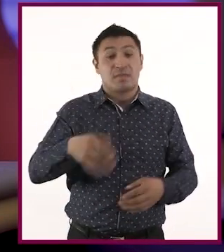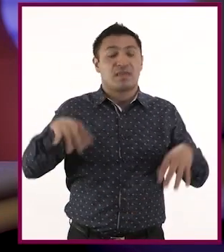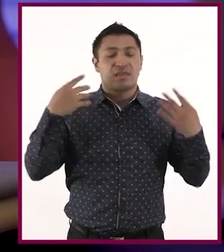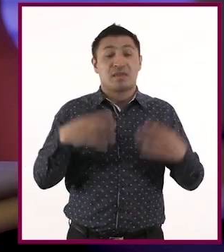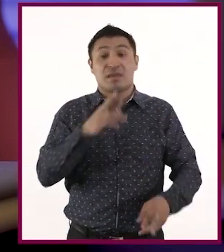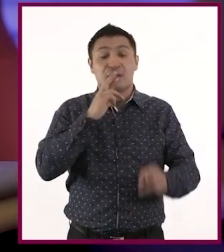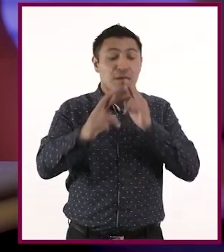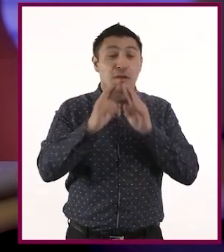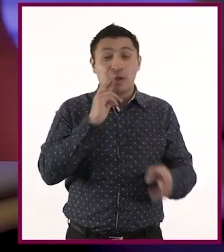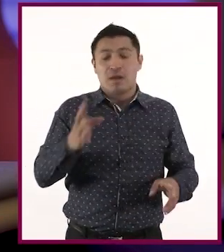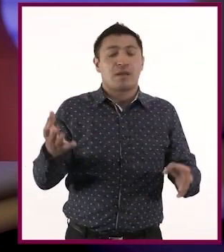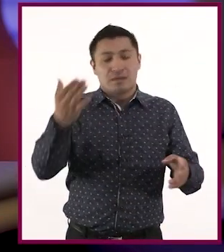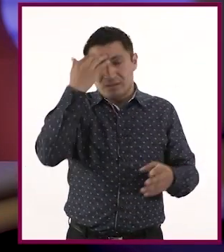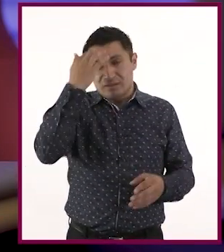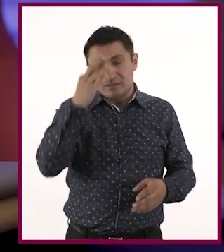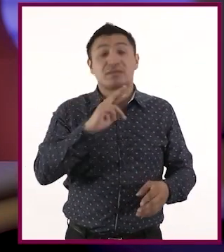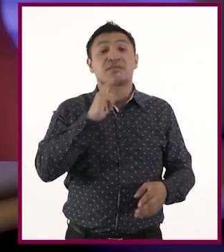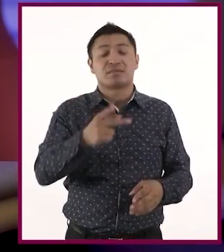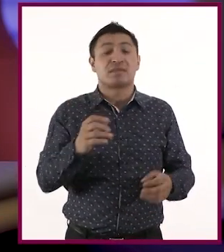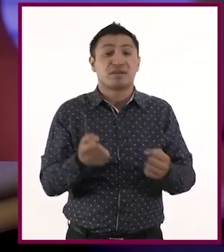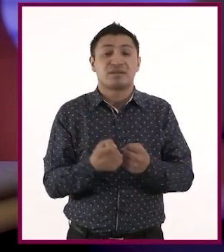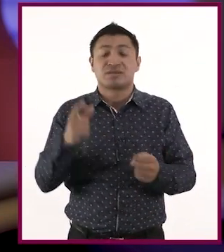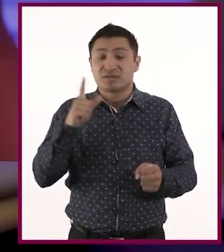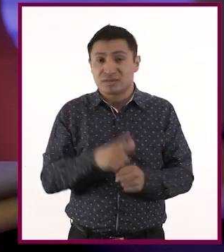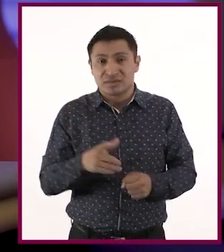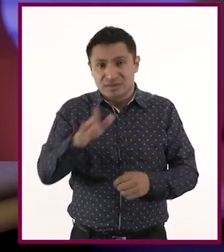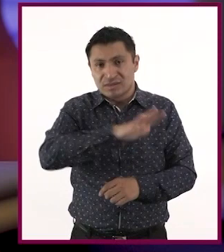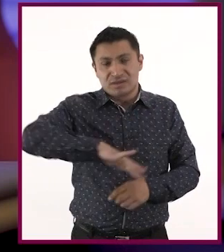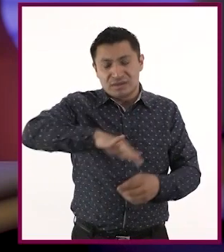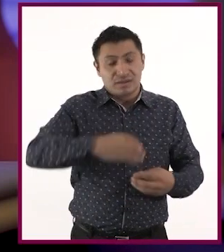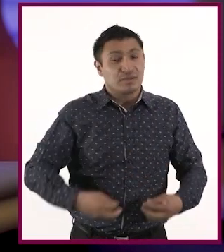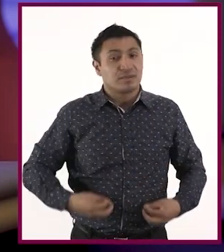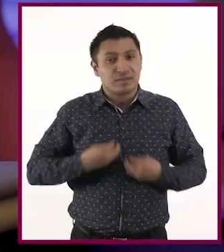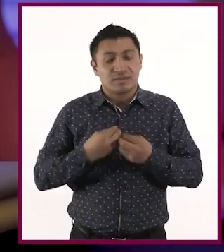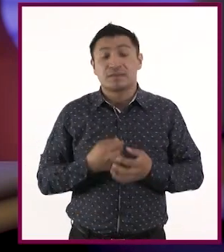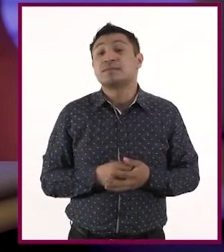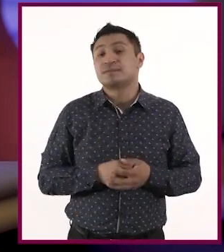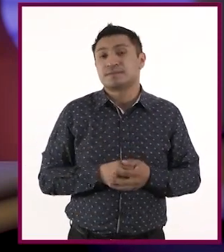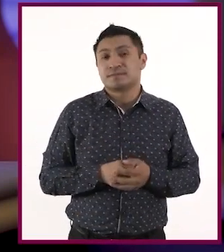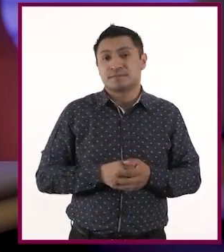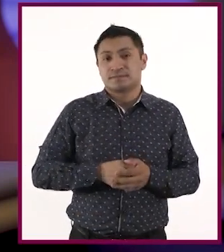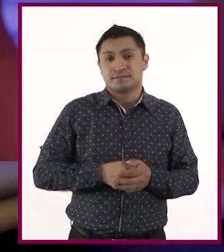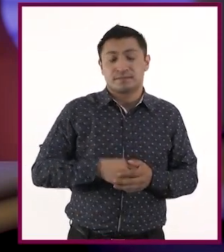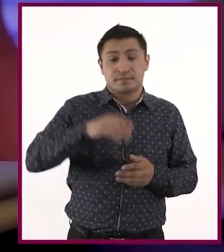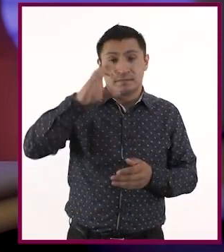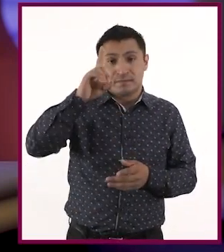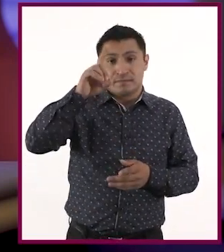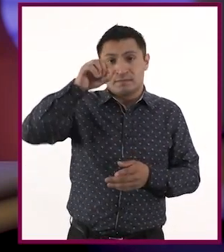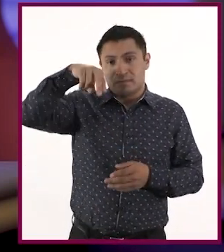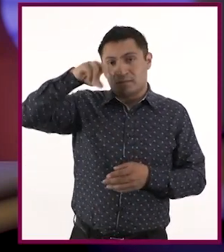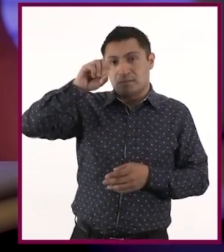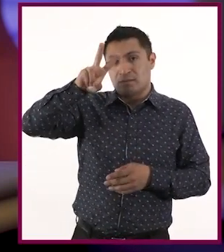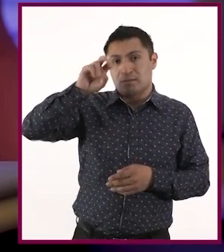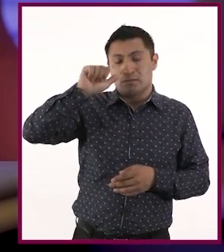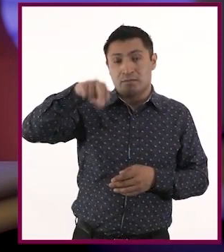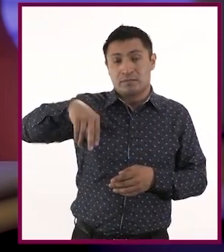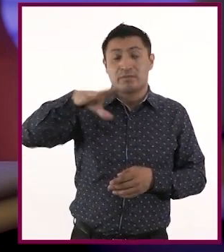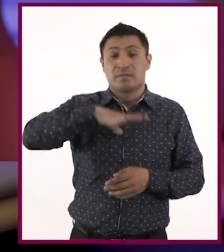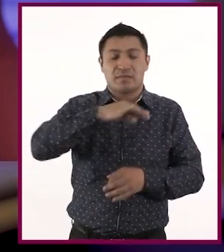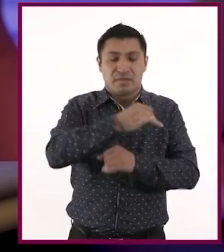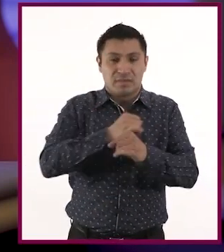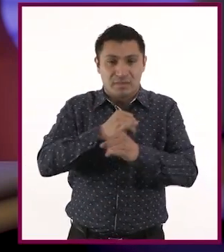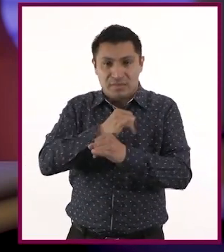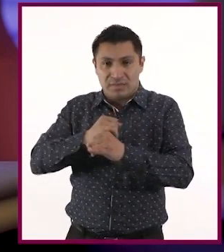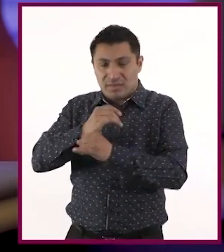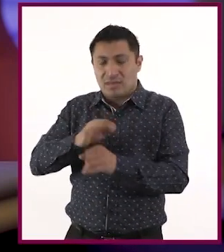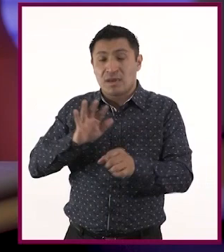permite saber y conocer mejor la riqueza social en la que vivimos todas y todos los mexicanos. Hoy Donovan nos tiene preparada una super investigación